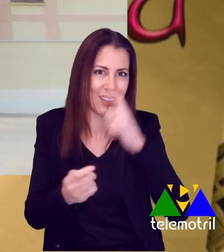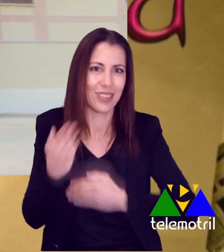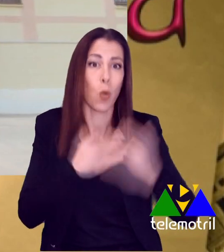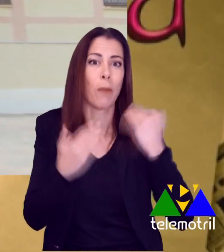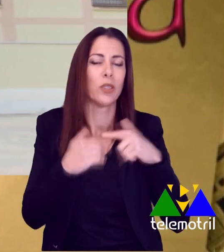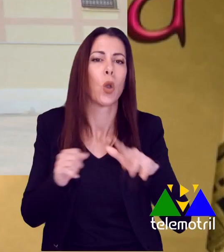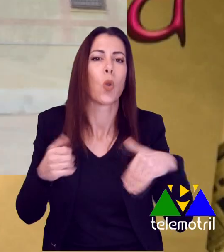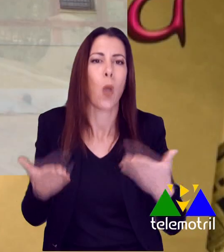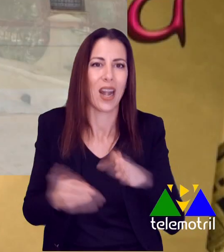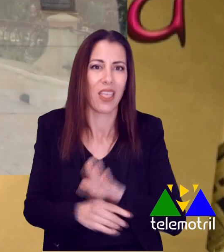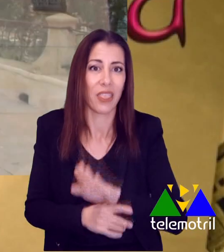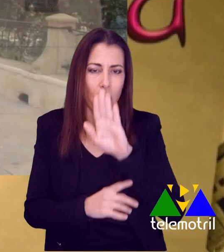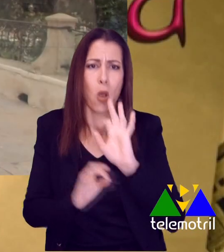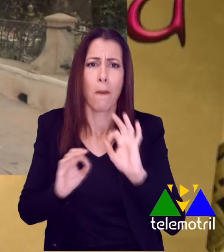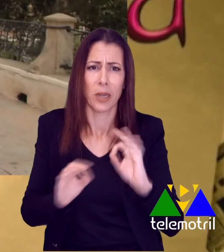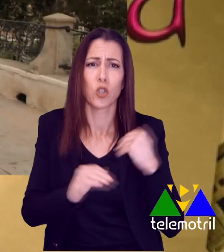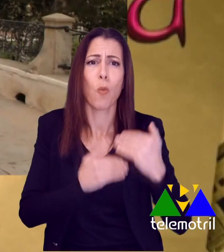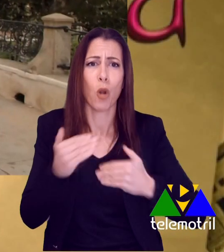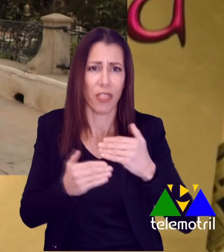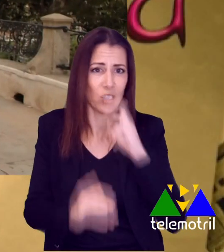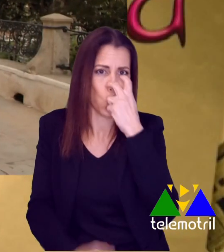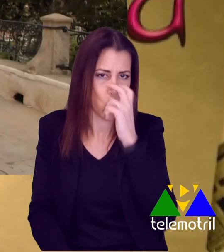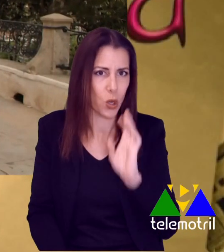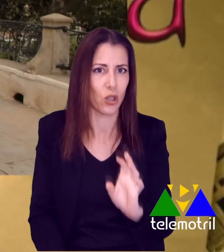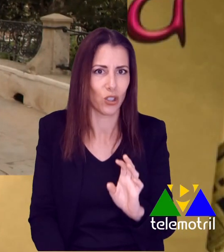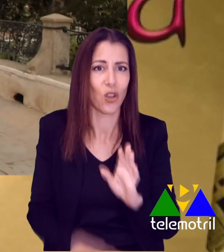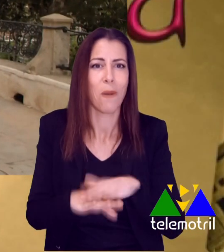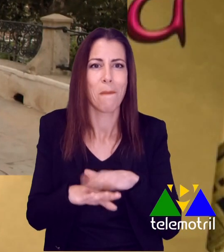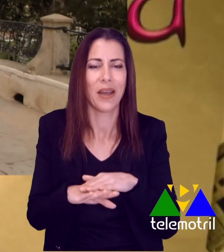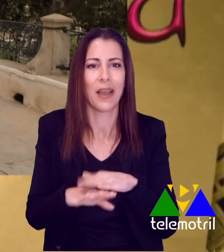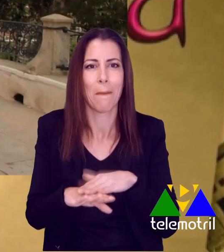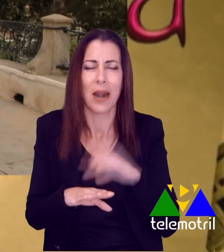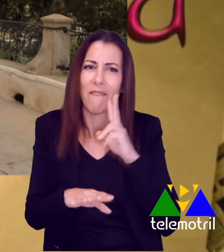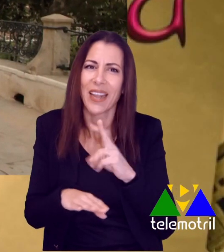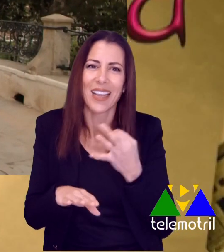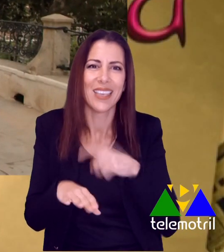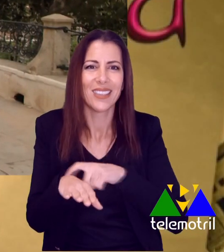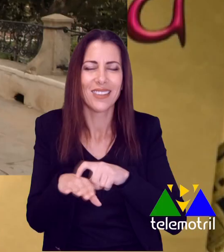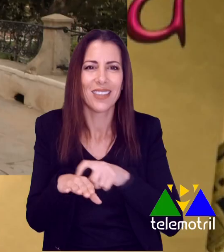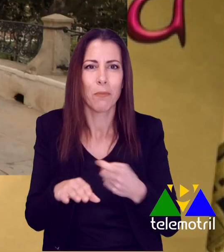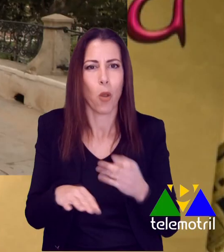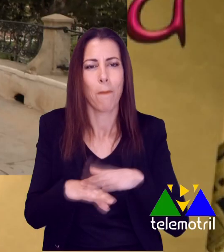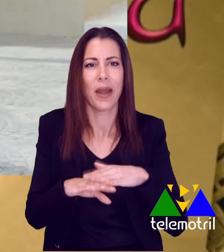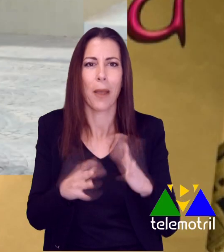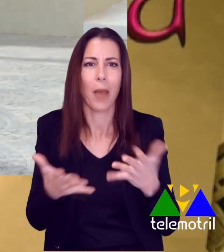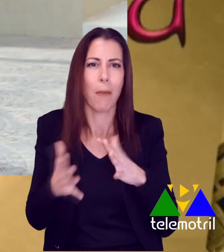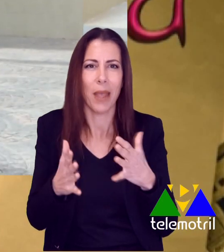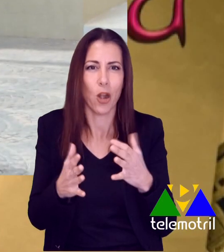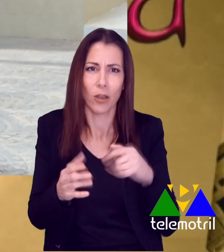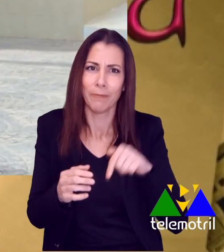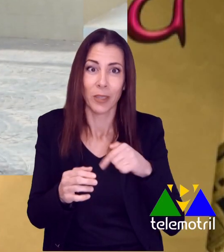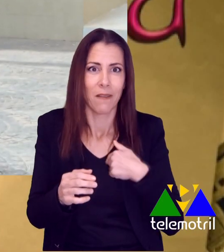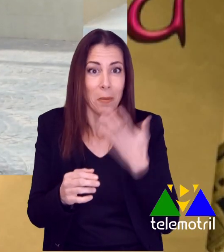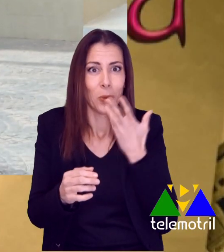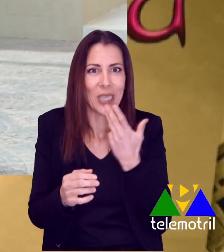cerro, ¿no? Que sería un proceso muy curioso para... Sería un proceso y ver el tipo de... Para hacer una pequeña excavación, aquí